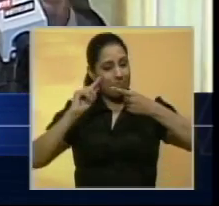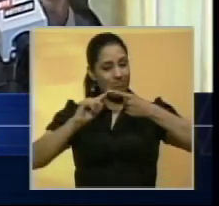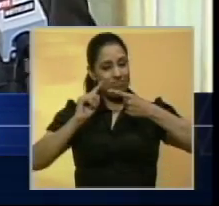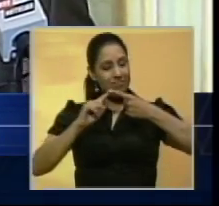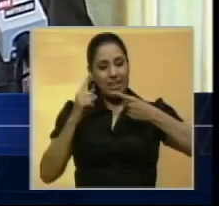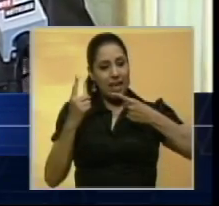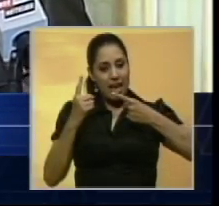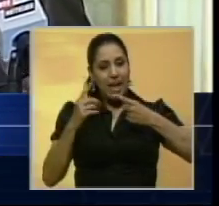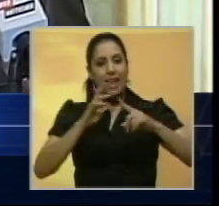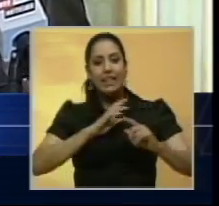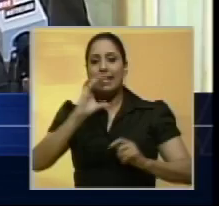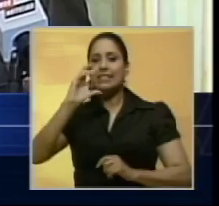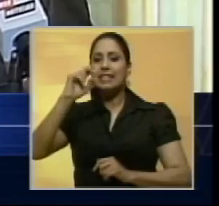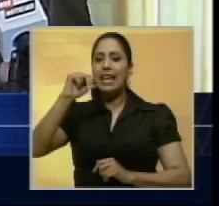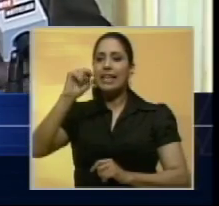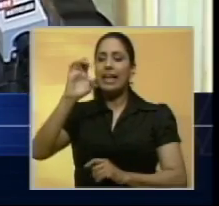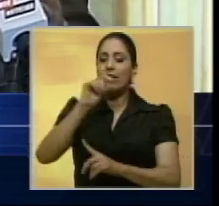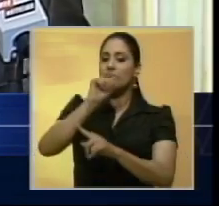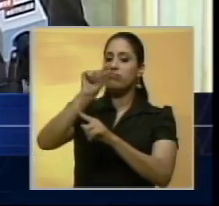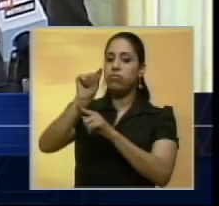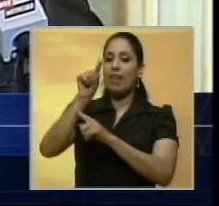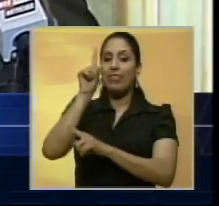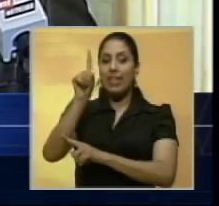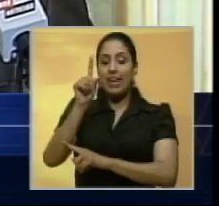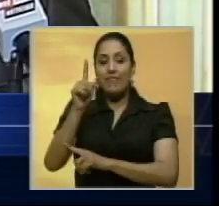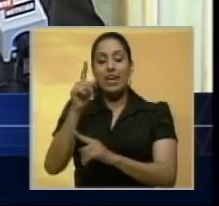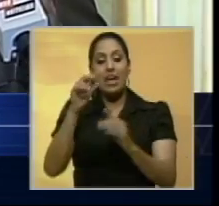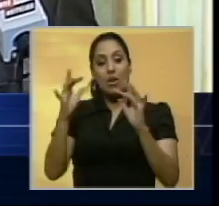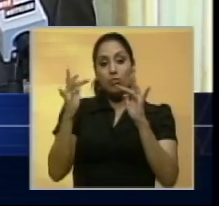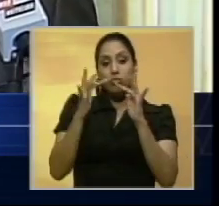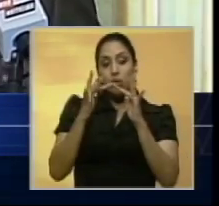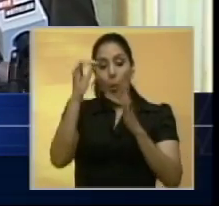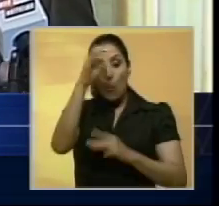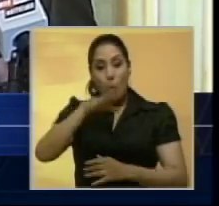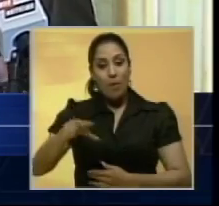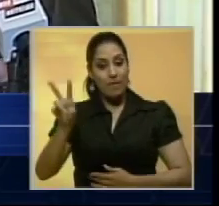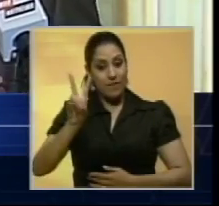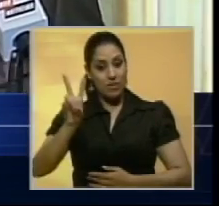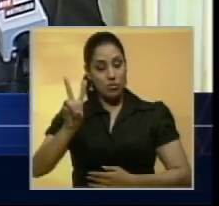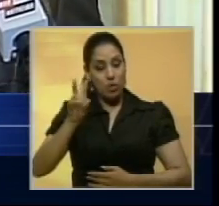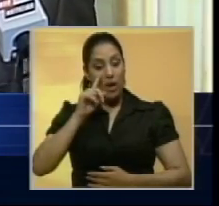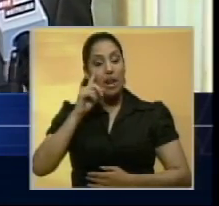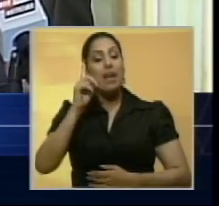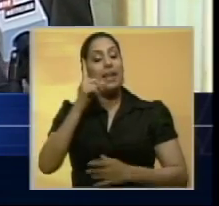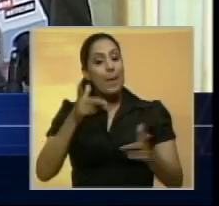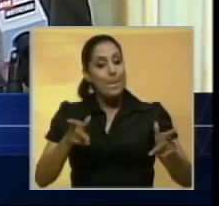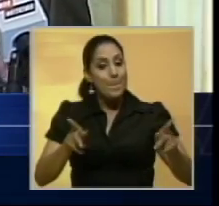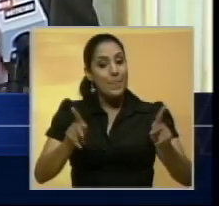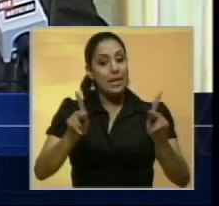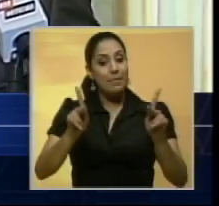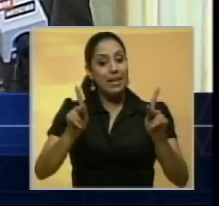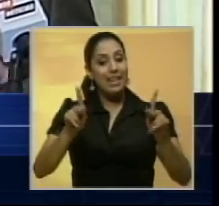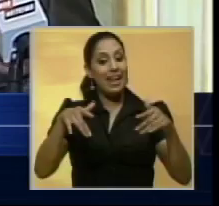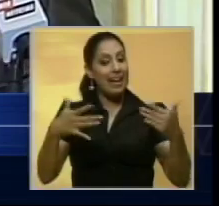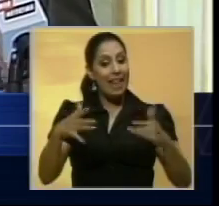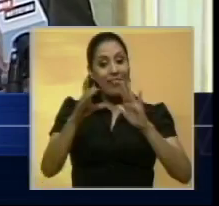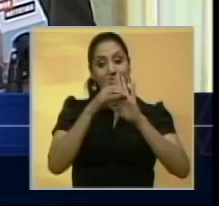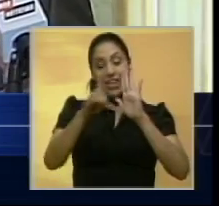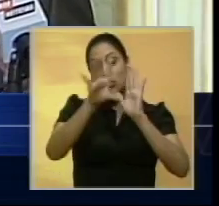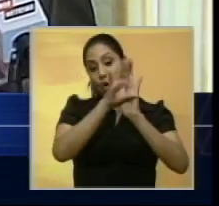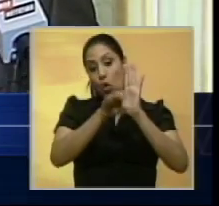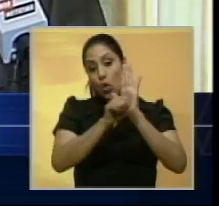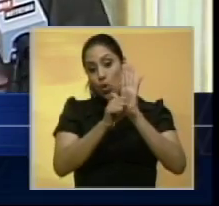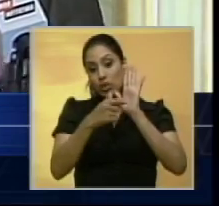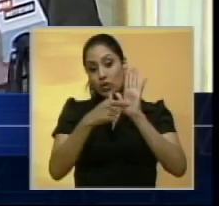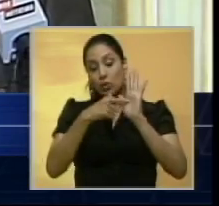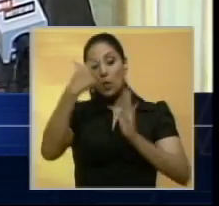es emplazar al CNE a que se ponga en sintonía con el pueblo venezolano y permita que el derecho constitucional